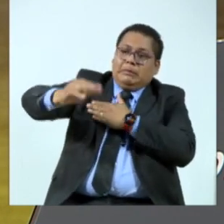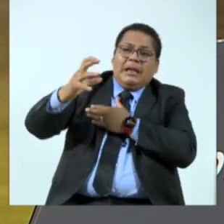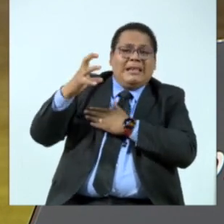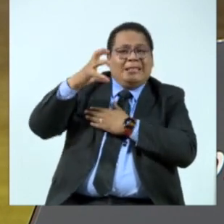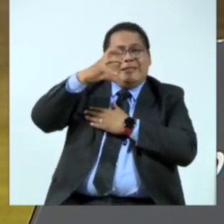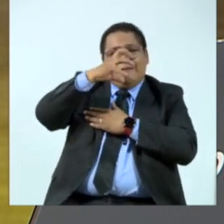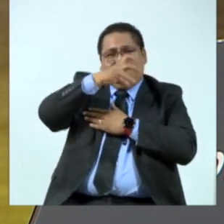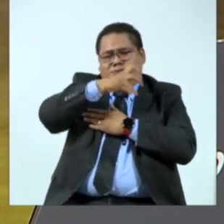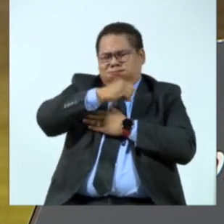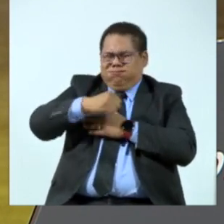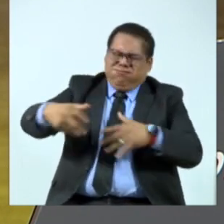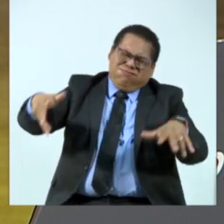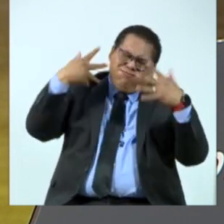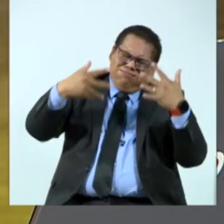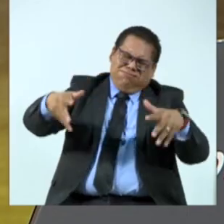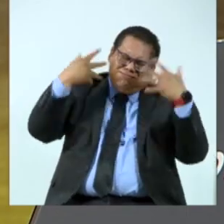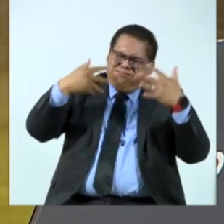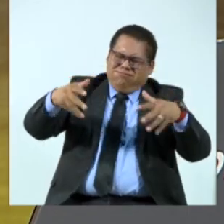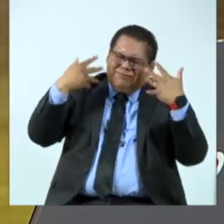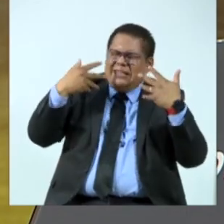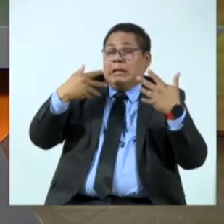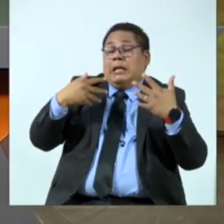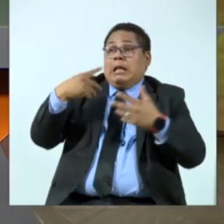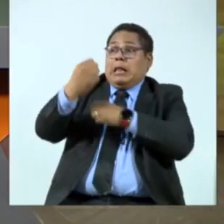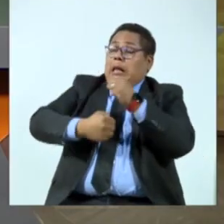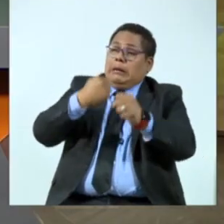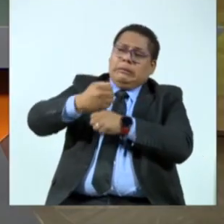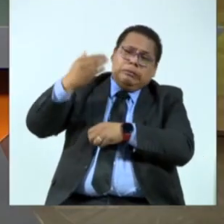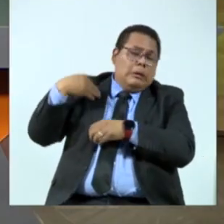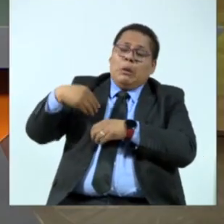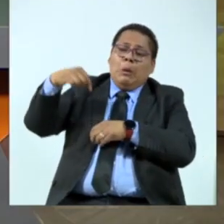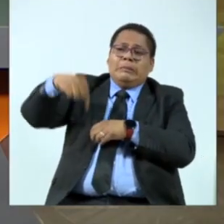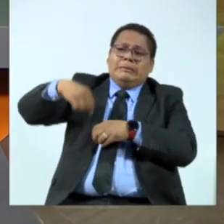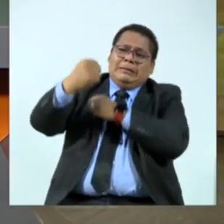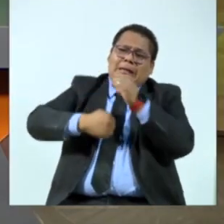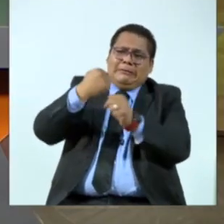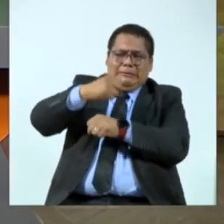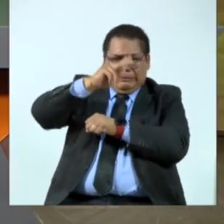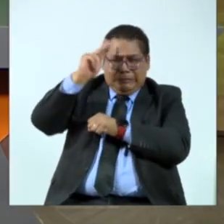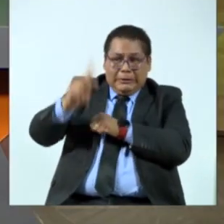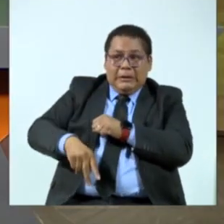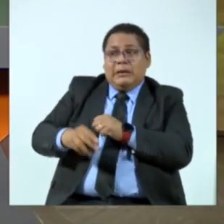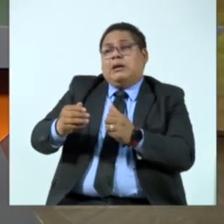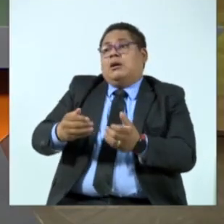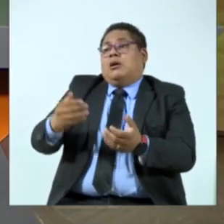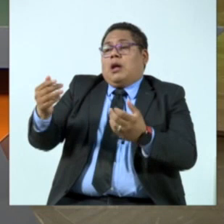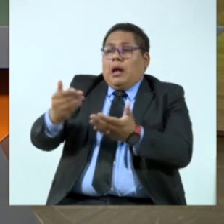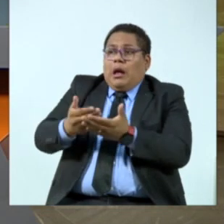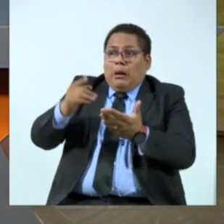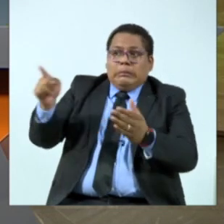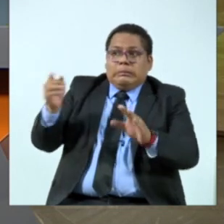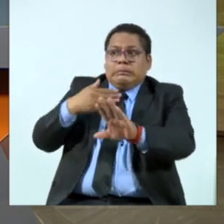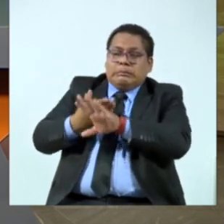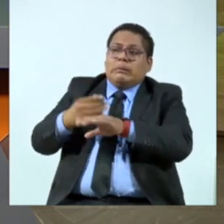a estar tan agobiante o más que lo que tuvimos el año pasado y eso a ustedes los implica directamente por los